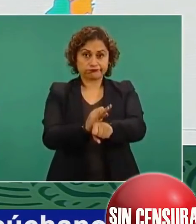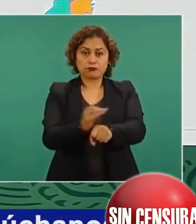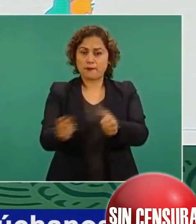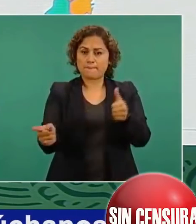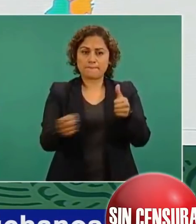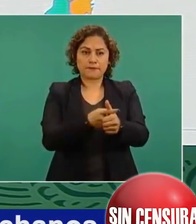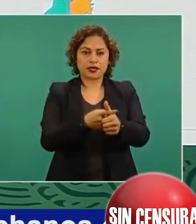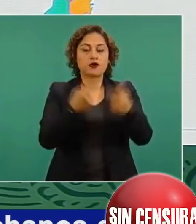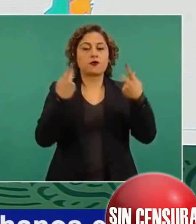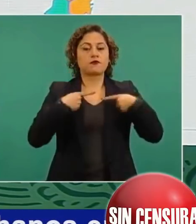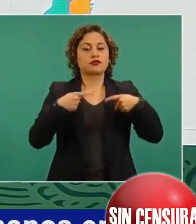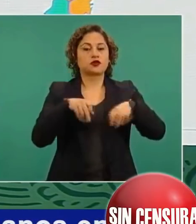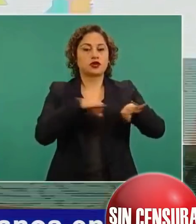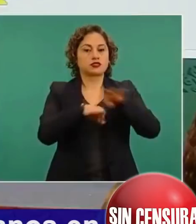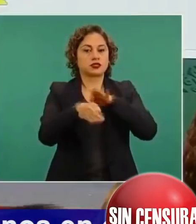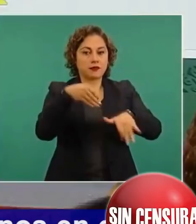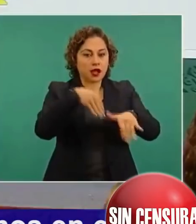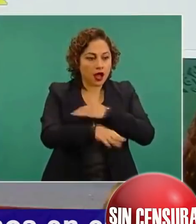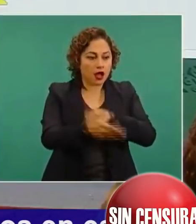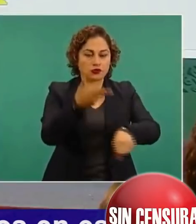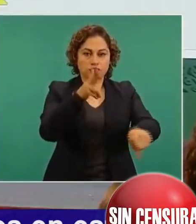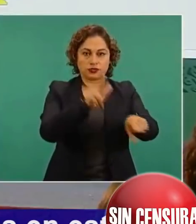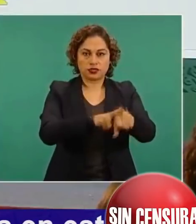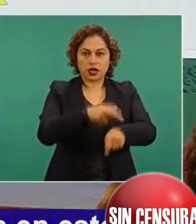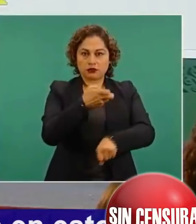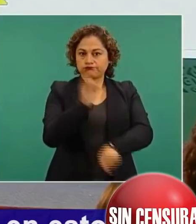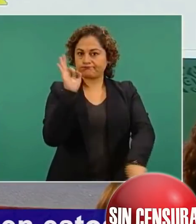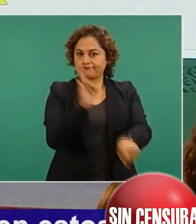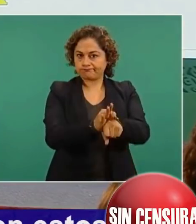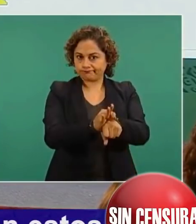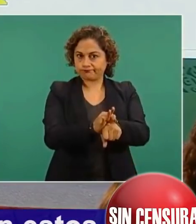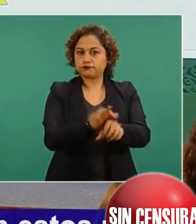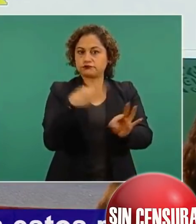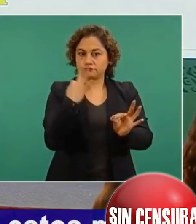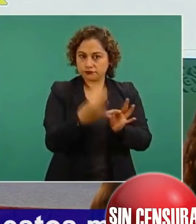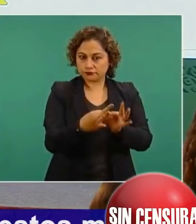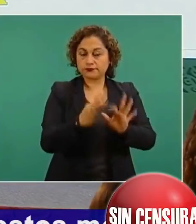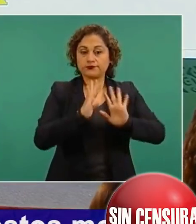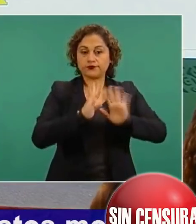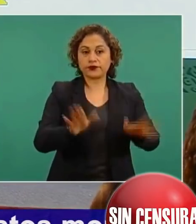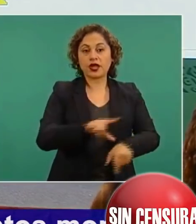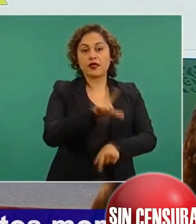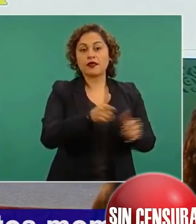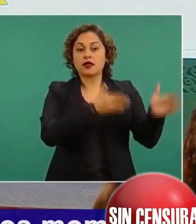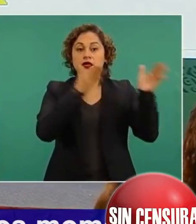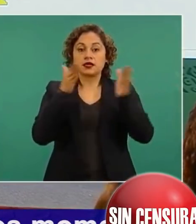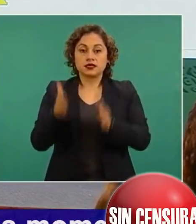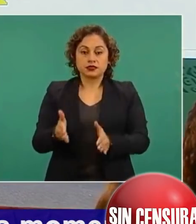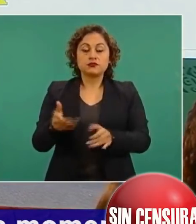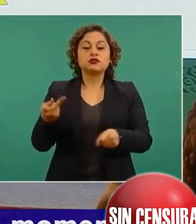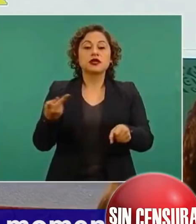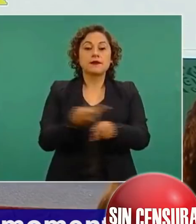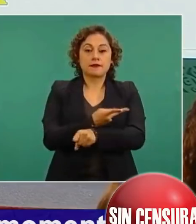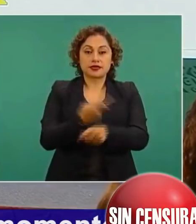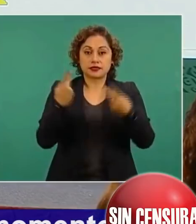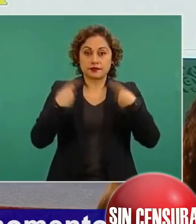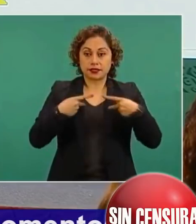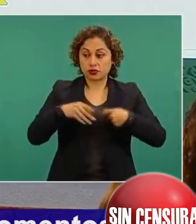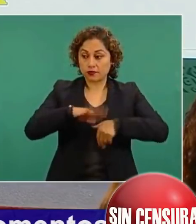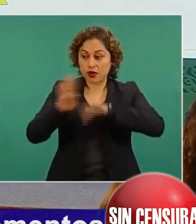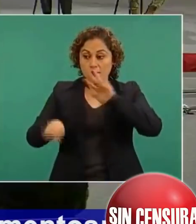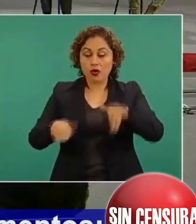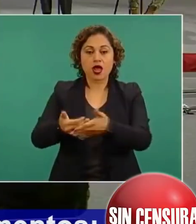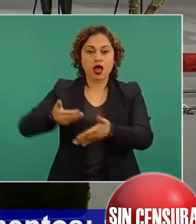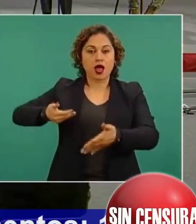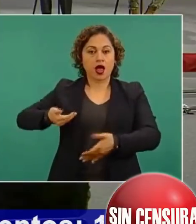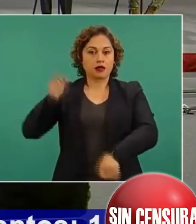salud, para estar tranquilos que ellas y ellos están protegidos, y enseguida la reducción de la mortalidad que se logrará